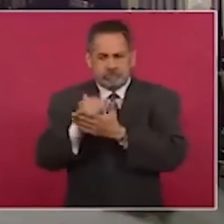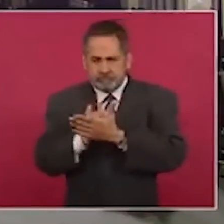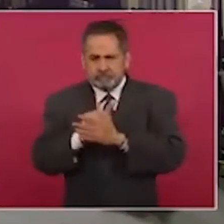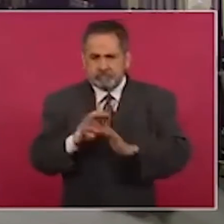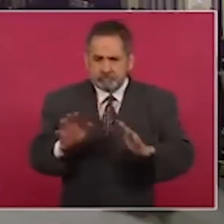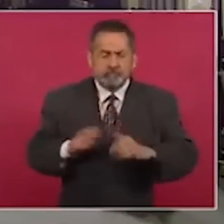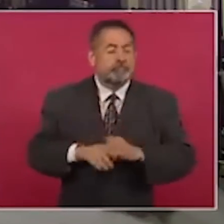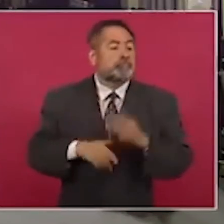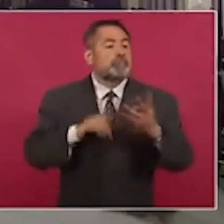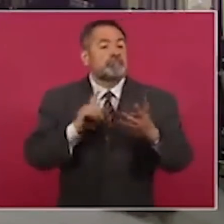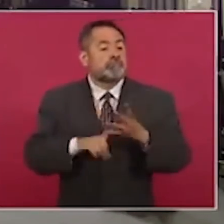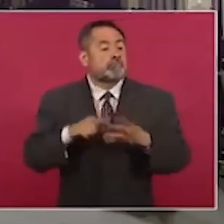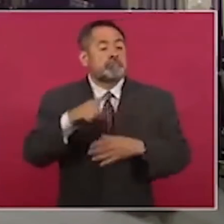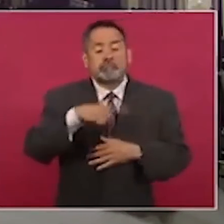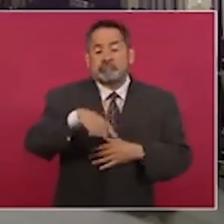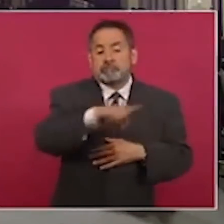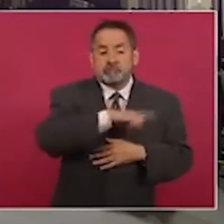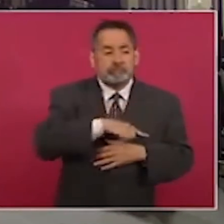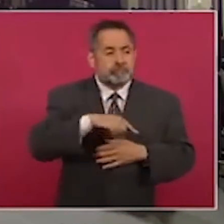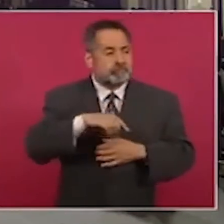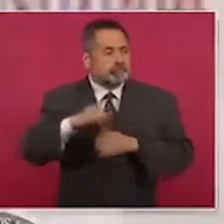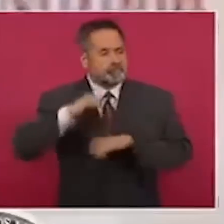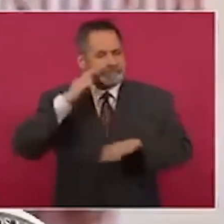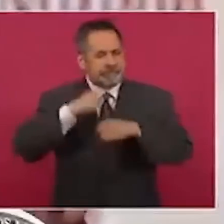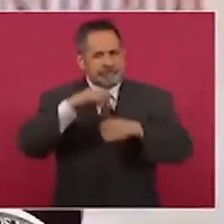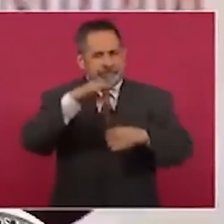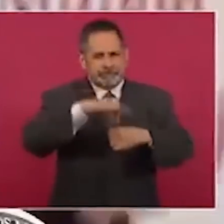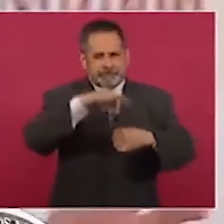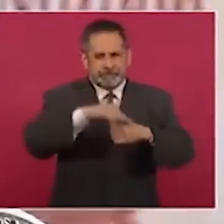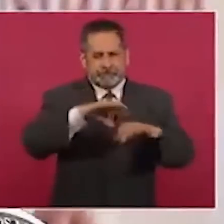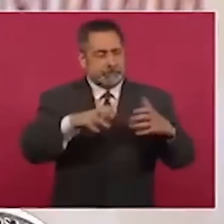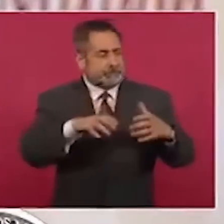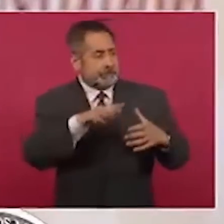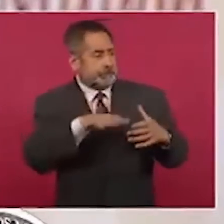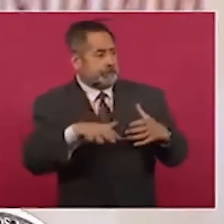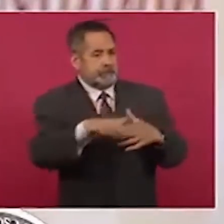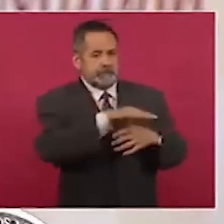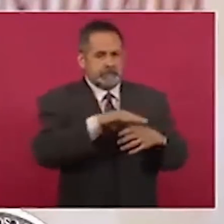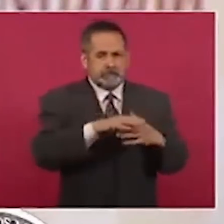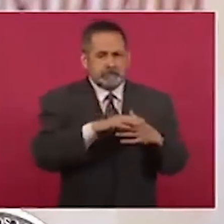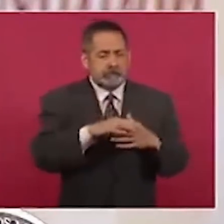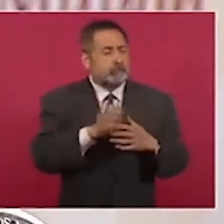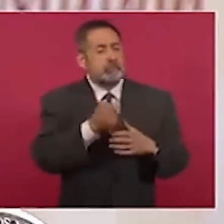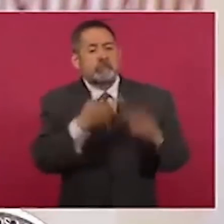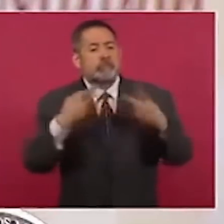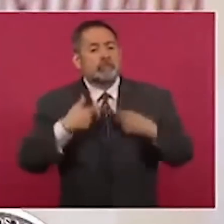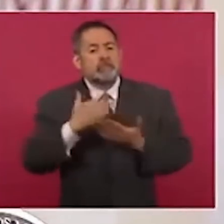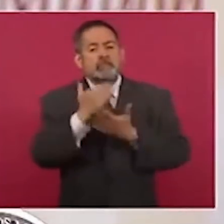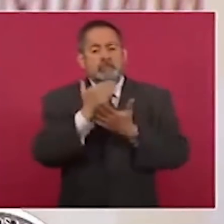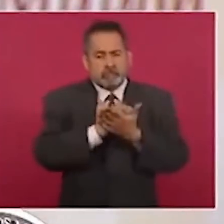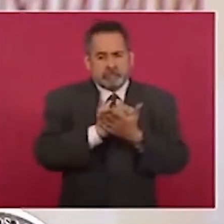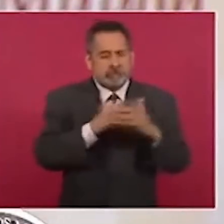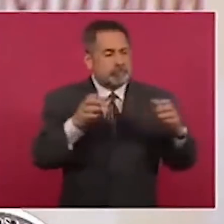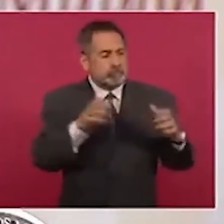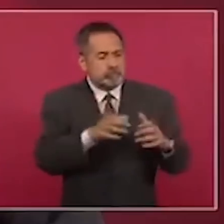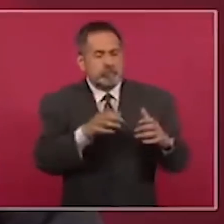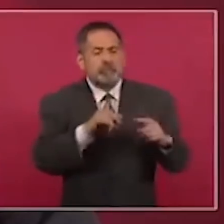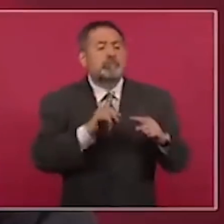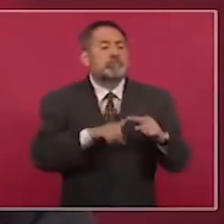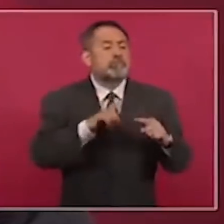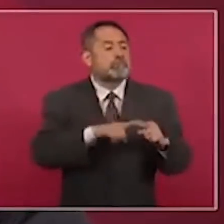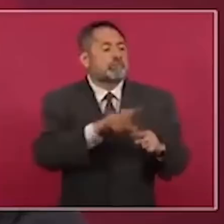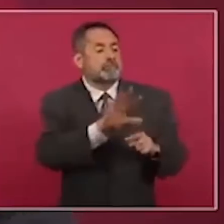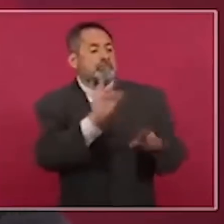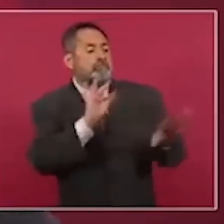electorales sean los integrantes de los organismos electorales, no nada más se reduzca su número, sino que sean electos de